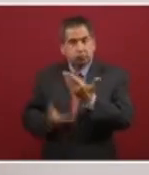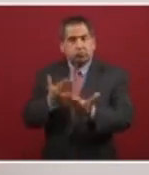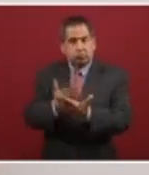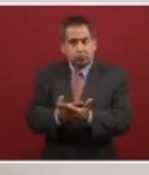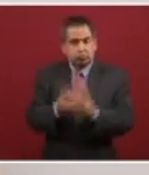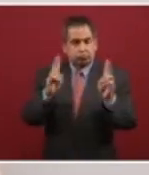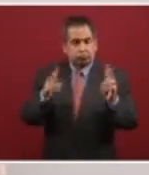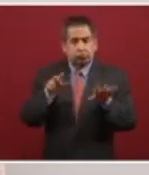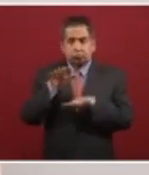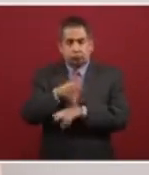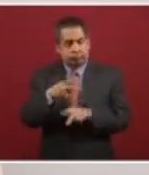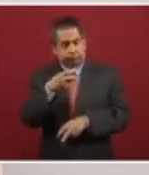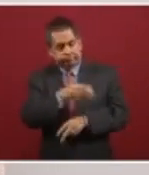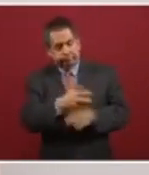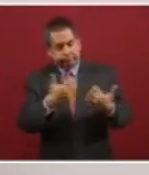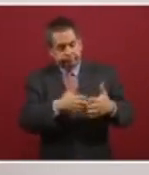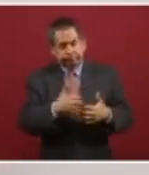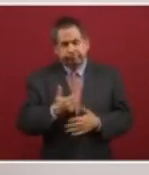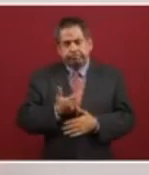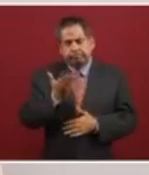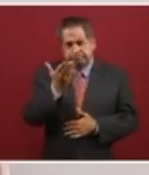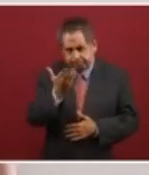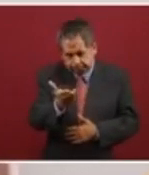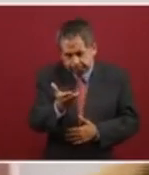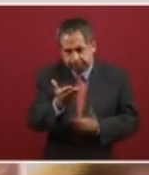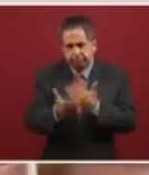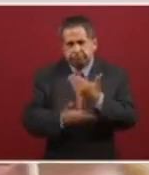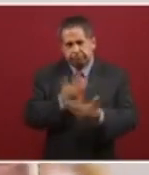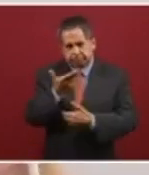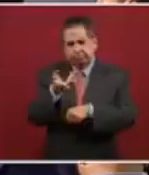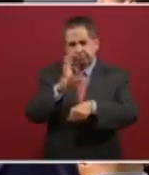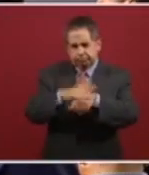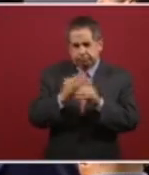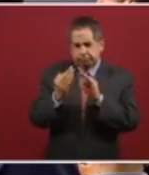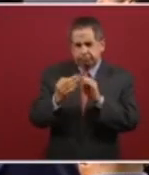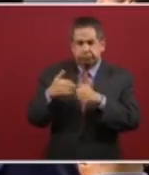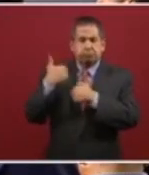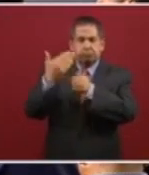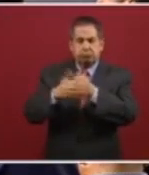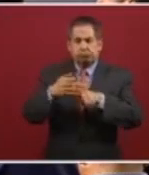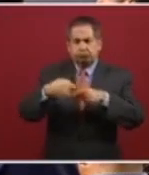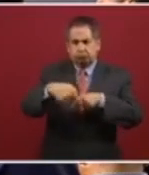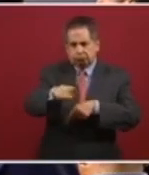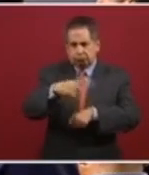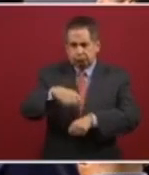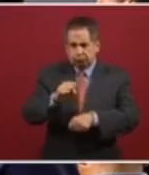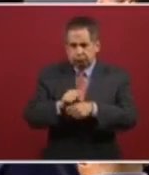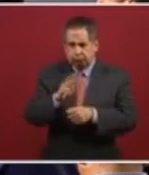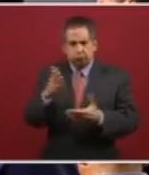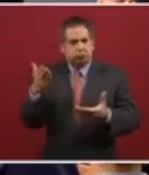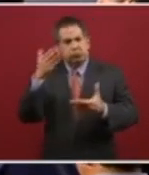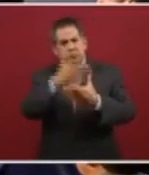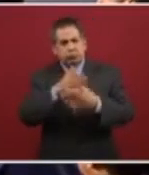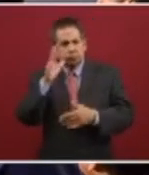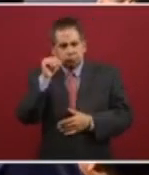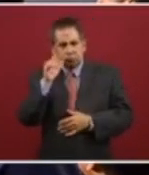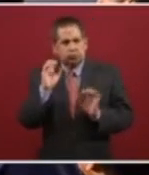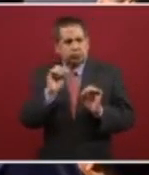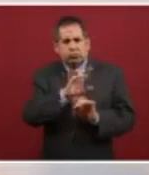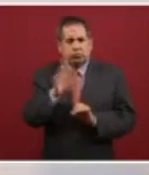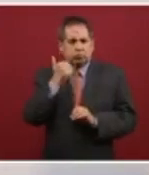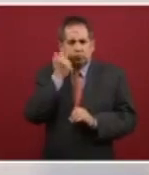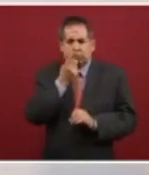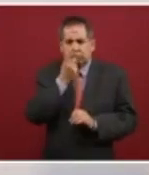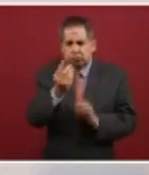de esta planta. Le pido que nos dé una audiencia ahora en la siguiente semana, este domingo que usted va a Los Mochis, o cuando usted diga,